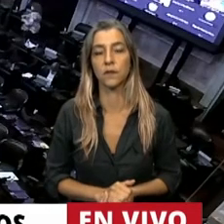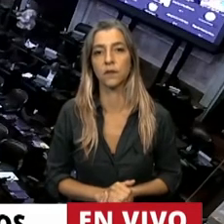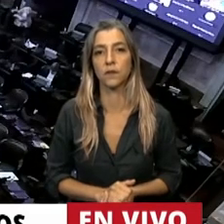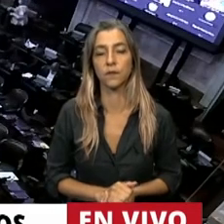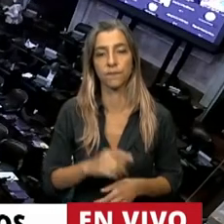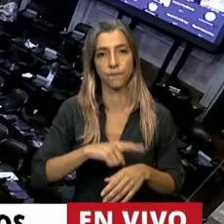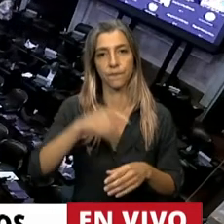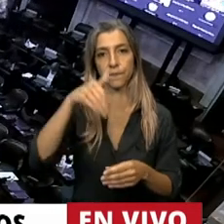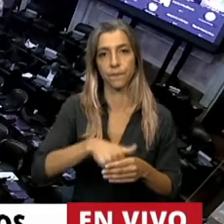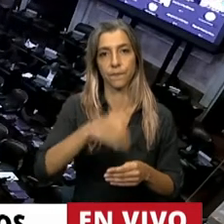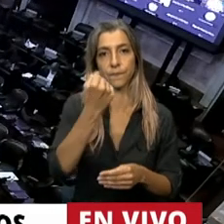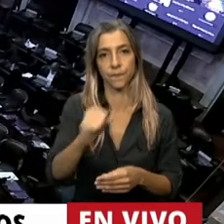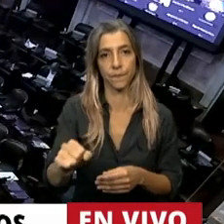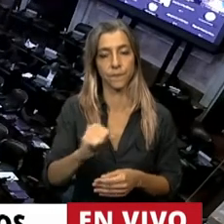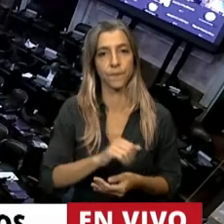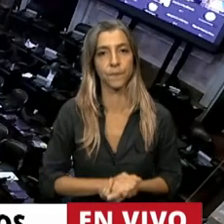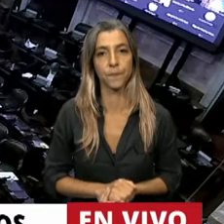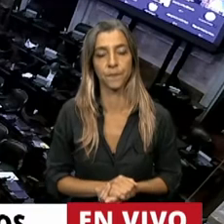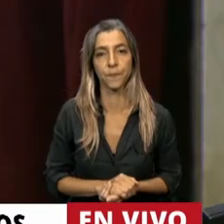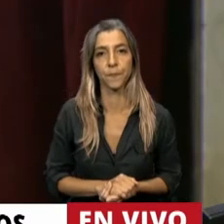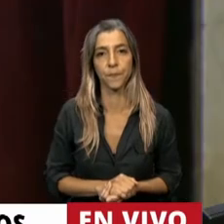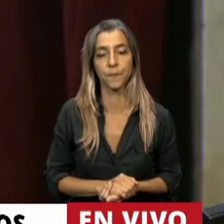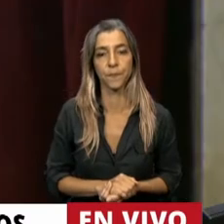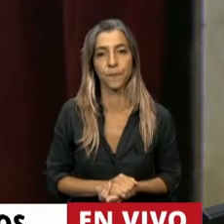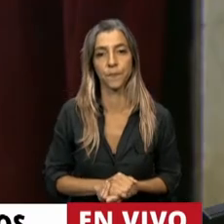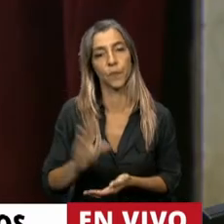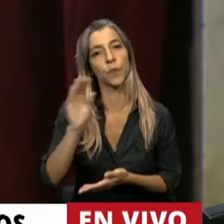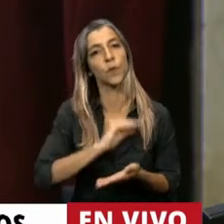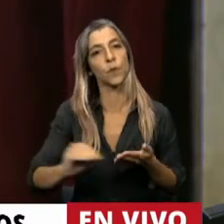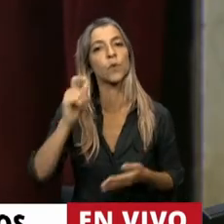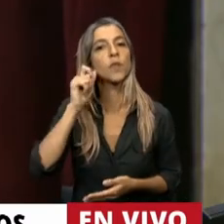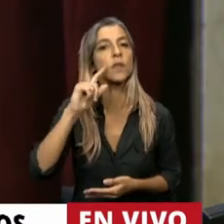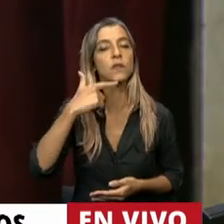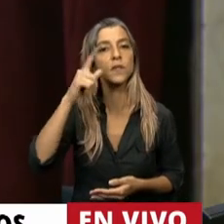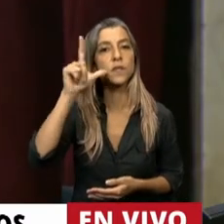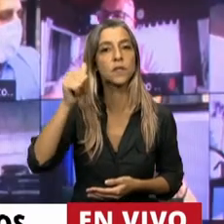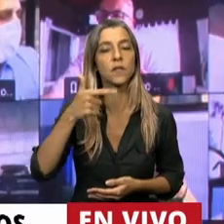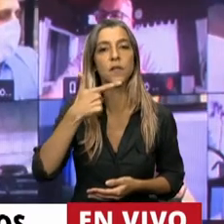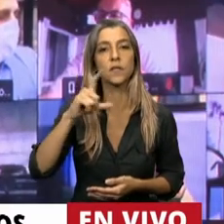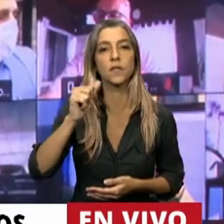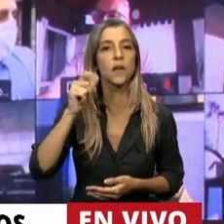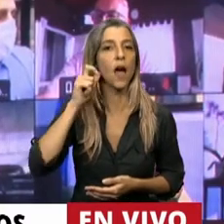ausente a la hora de votar diputada dice la escalera